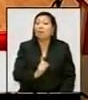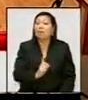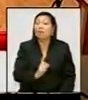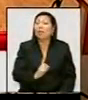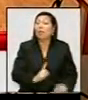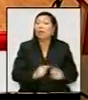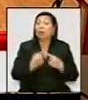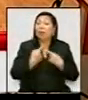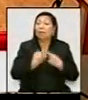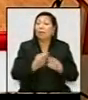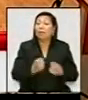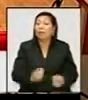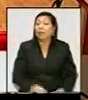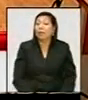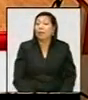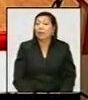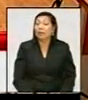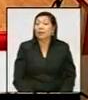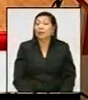¿Algún informe, señores congresistas?